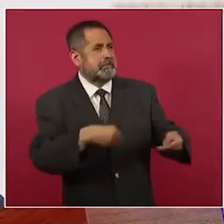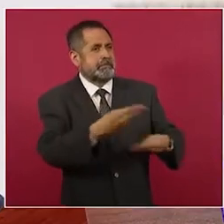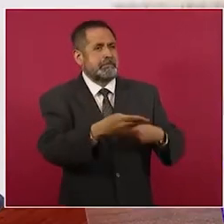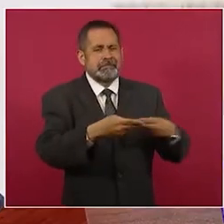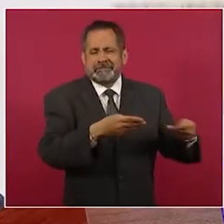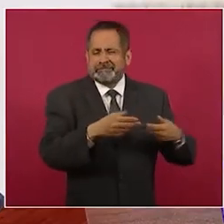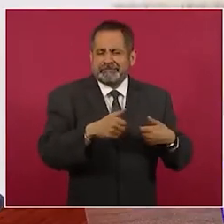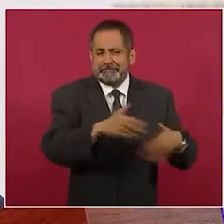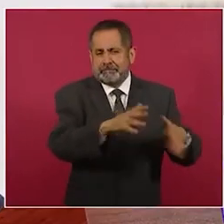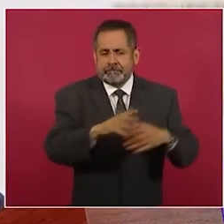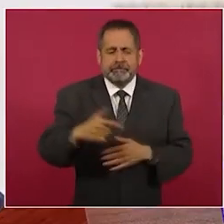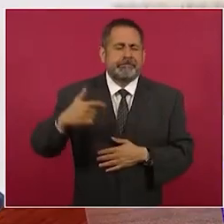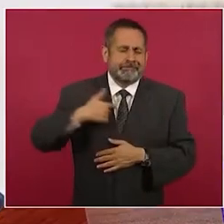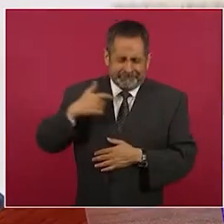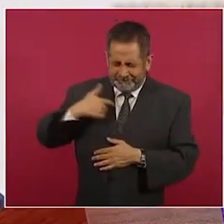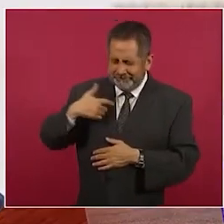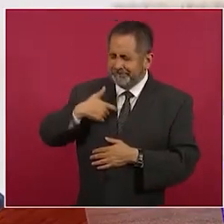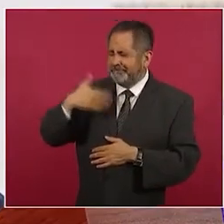y que sabía yo